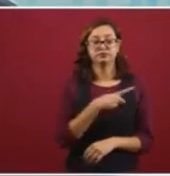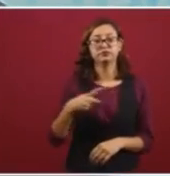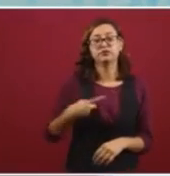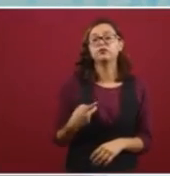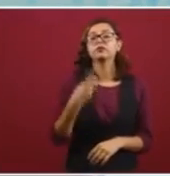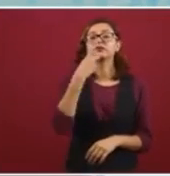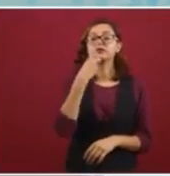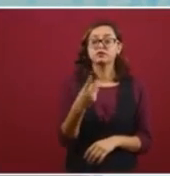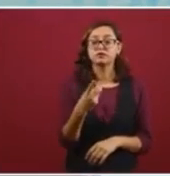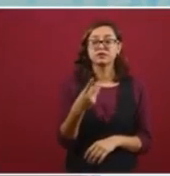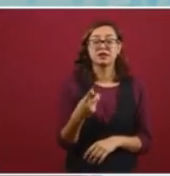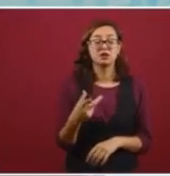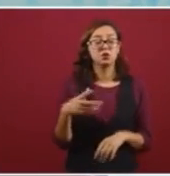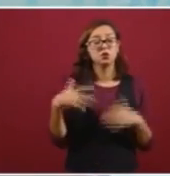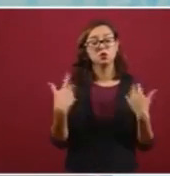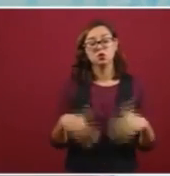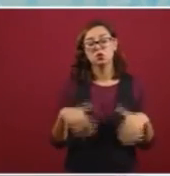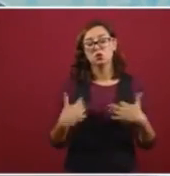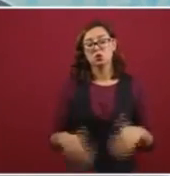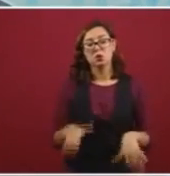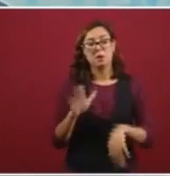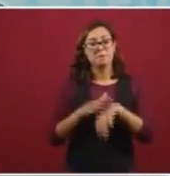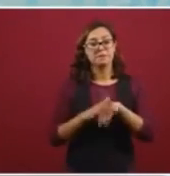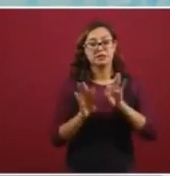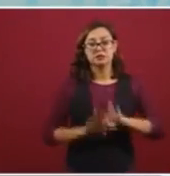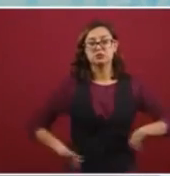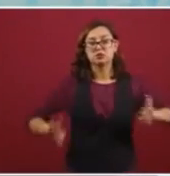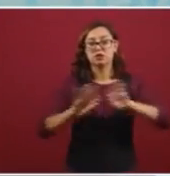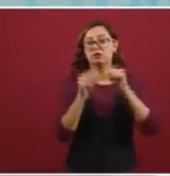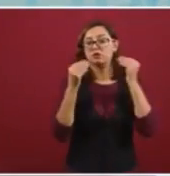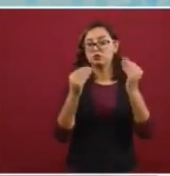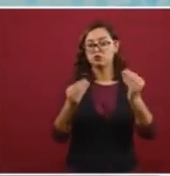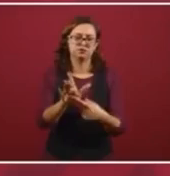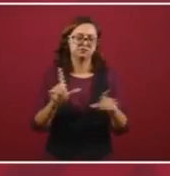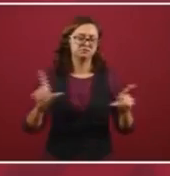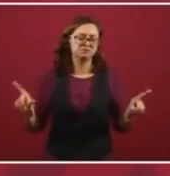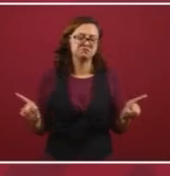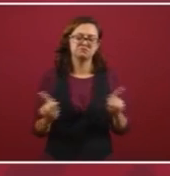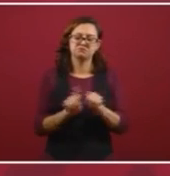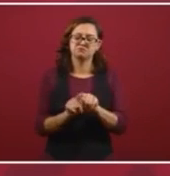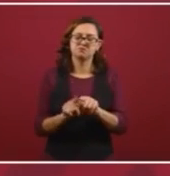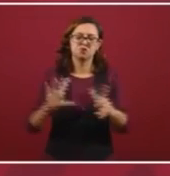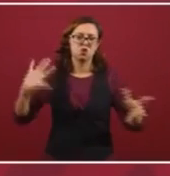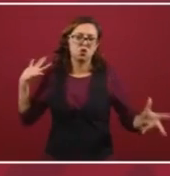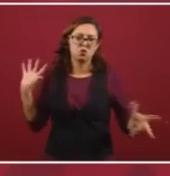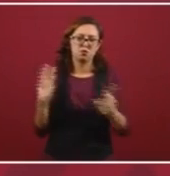a agosto, y destacó el éxito que ha tenido el acuerdo migratorio. La